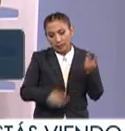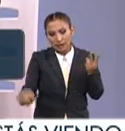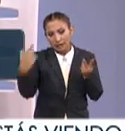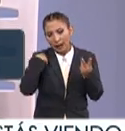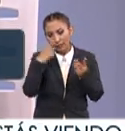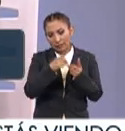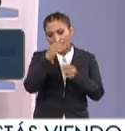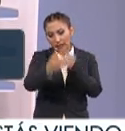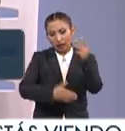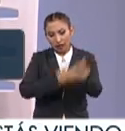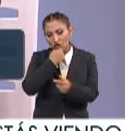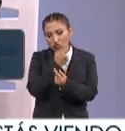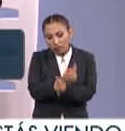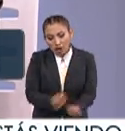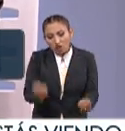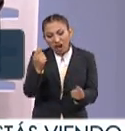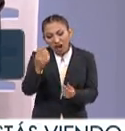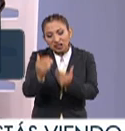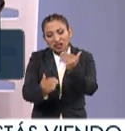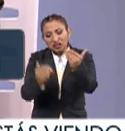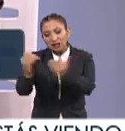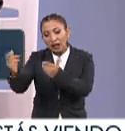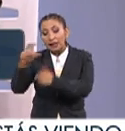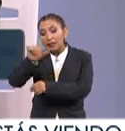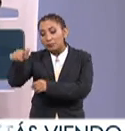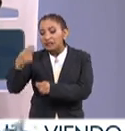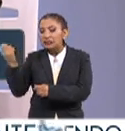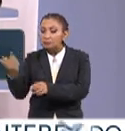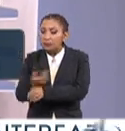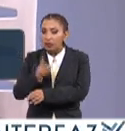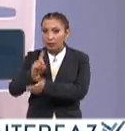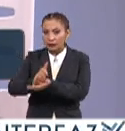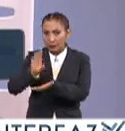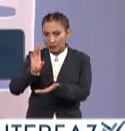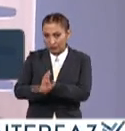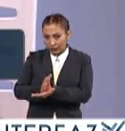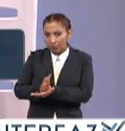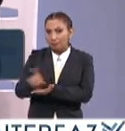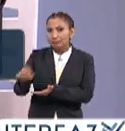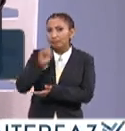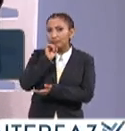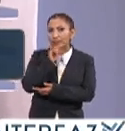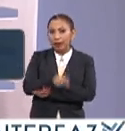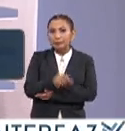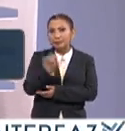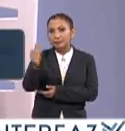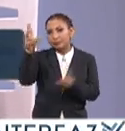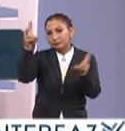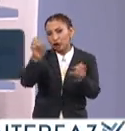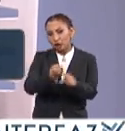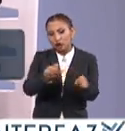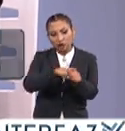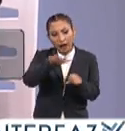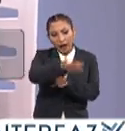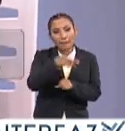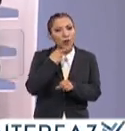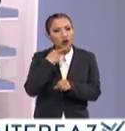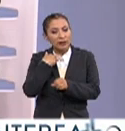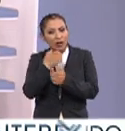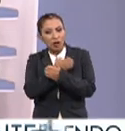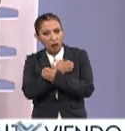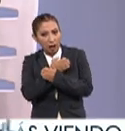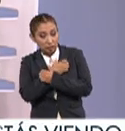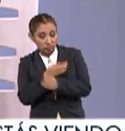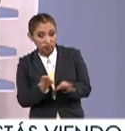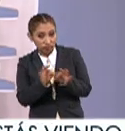el desarrollo del niño y luego el proceso de discapacidad, así como la cuestión social, la política